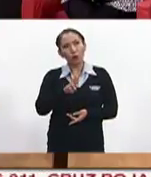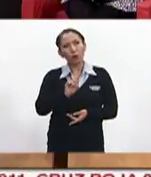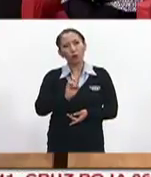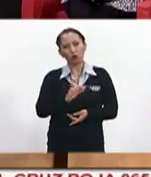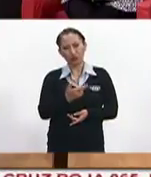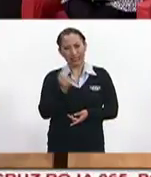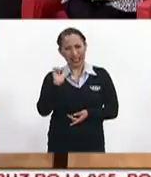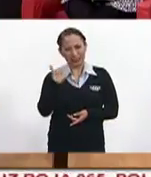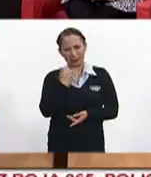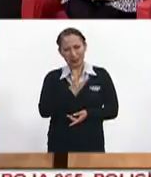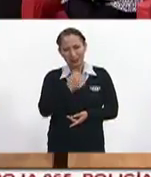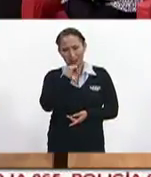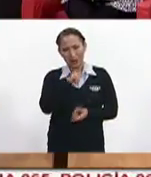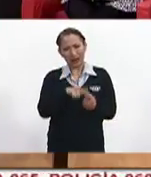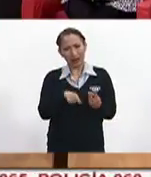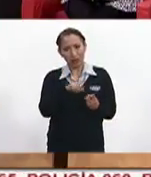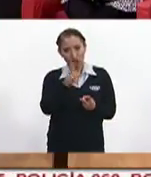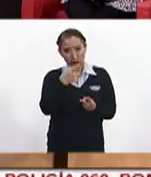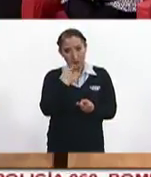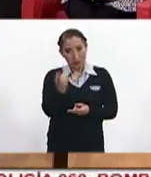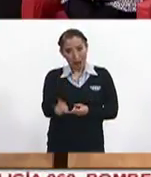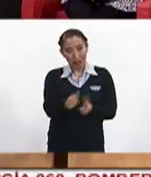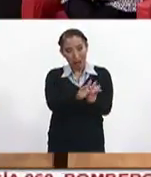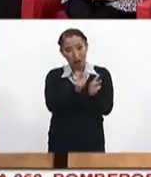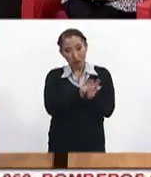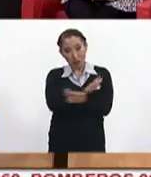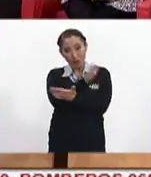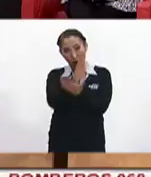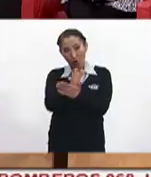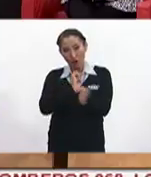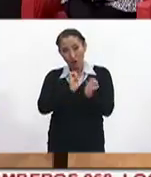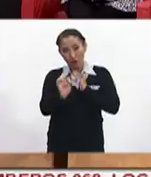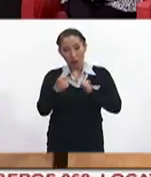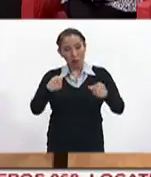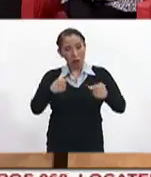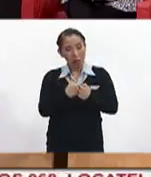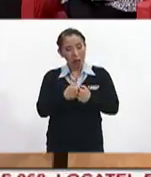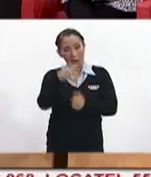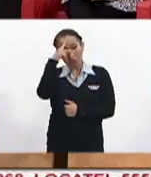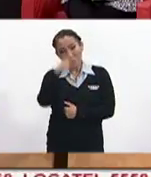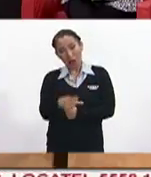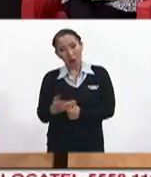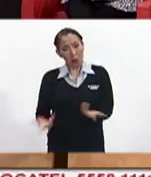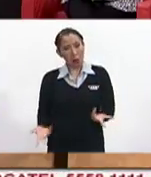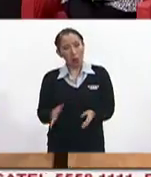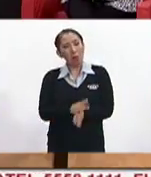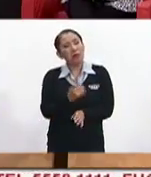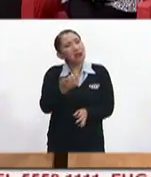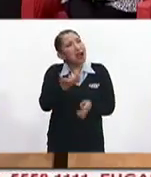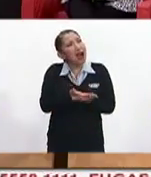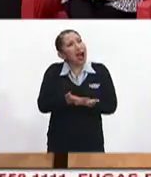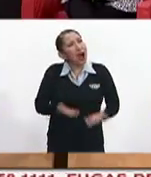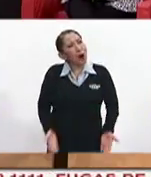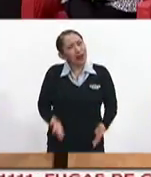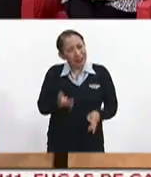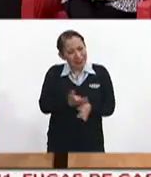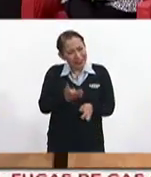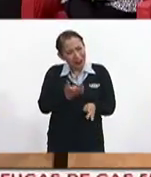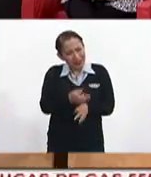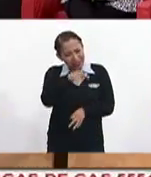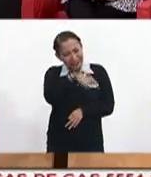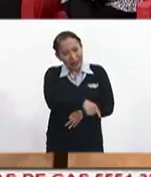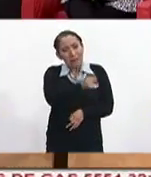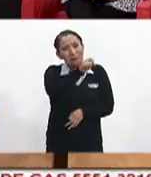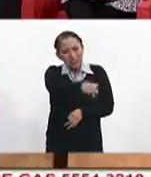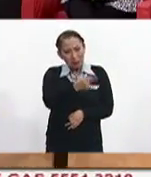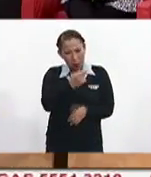su momento hicieron este envío de tropas o de la Guardia Nacional en la frontera con México, ¿por qué en este momento